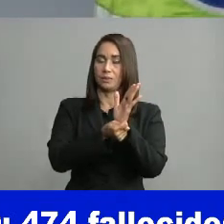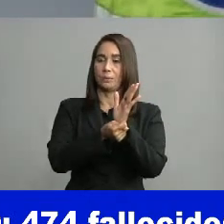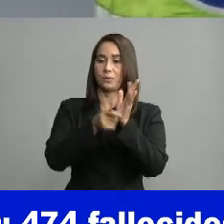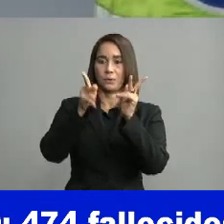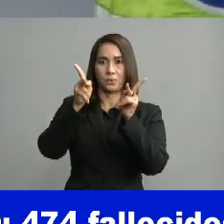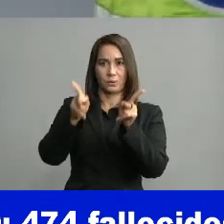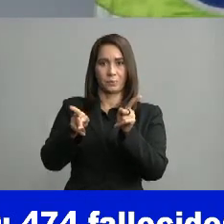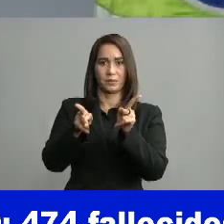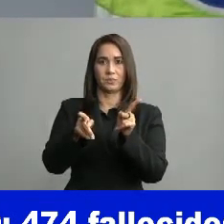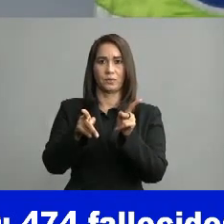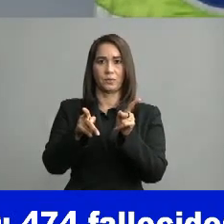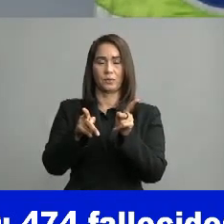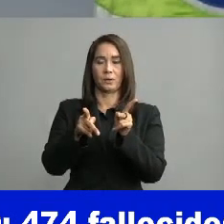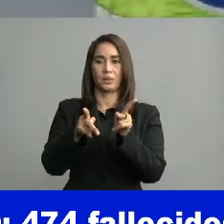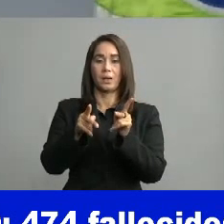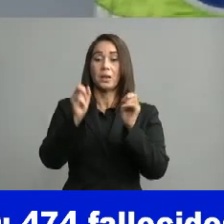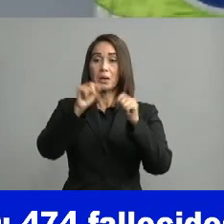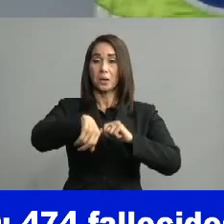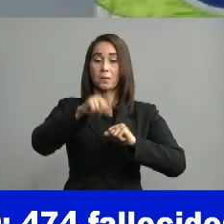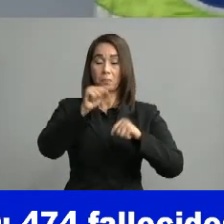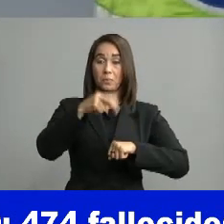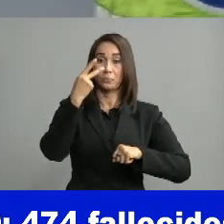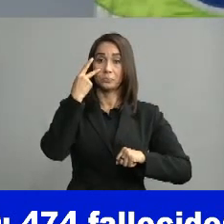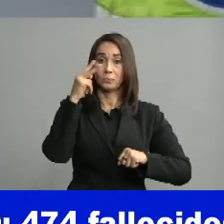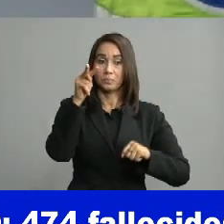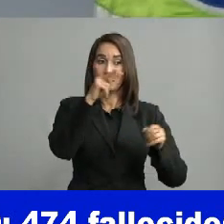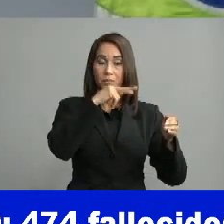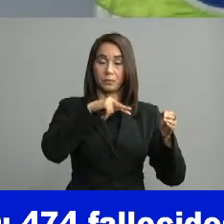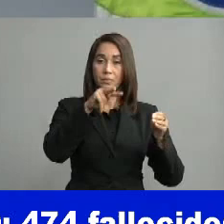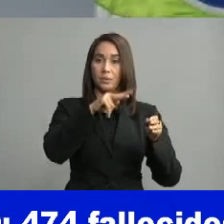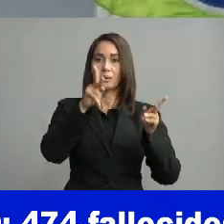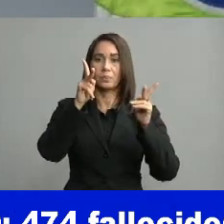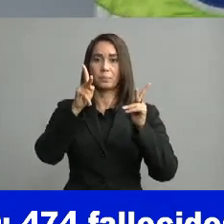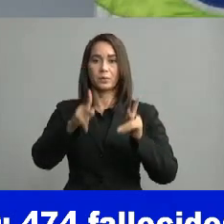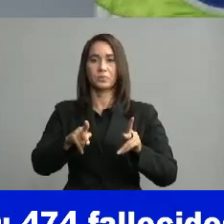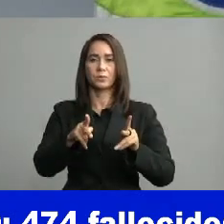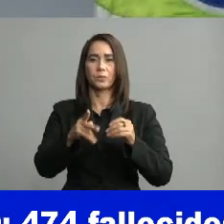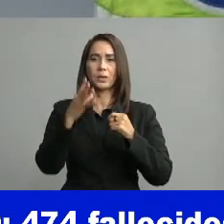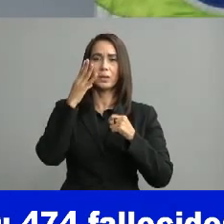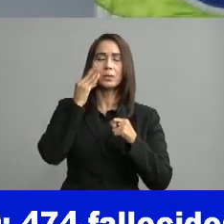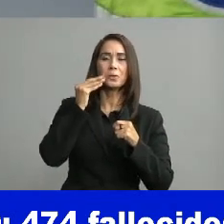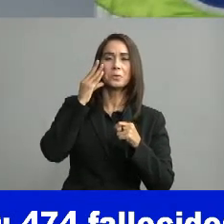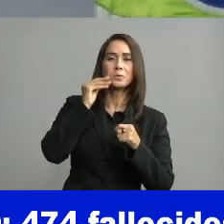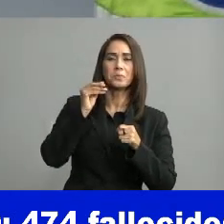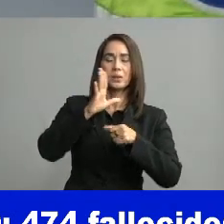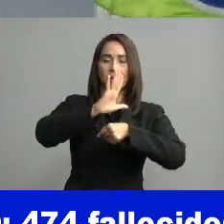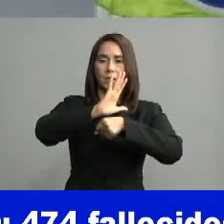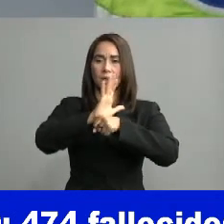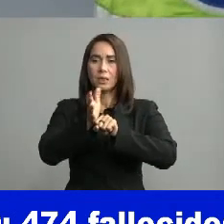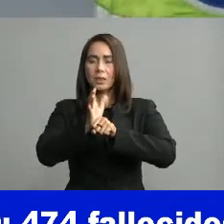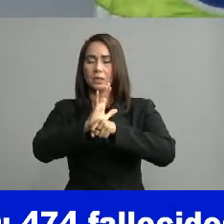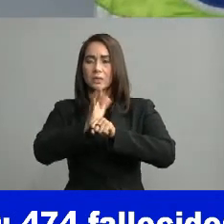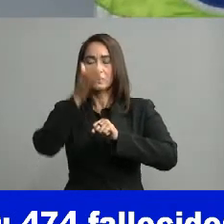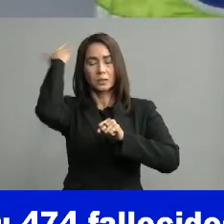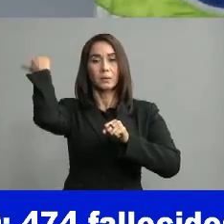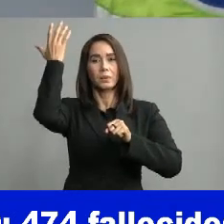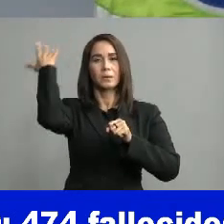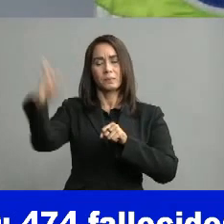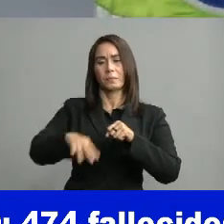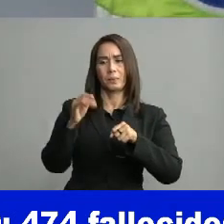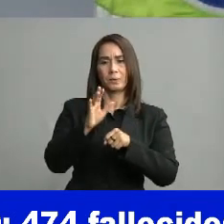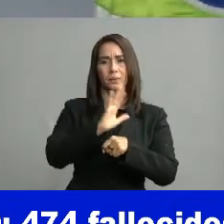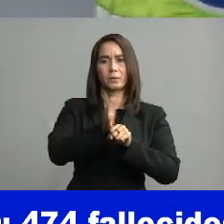versión visual de casos y cosas que han ido sucediendo